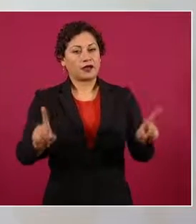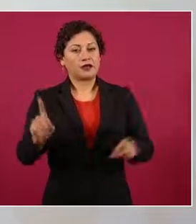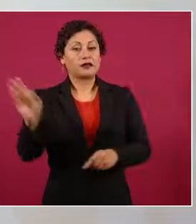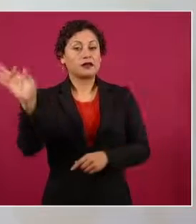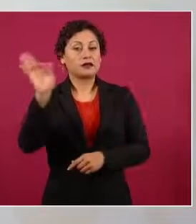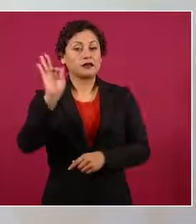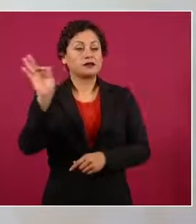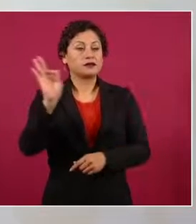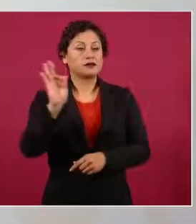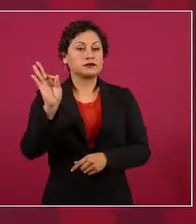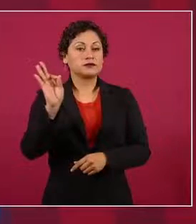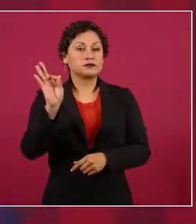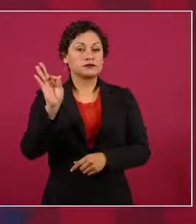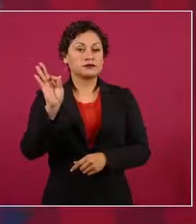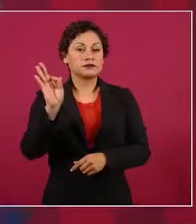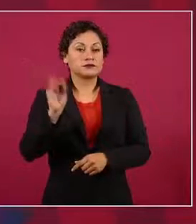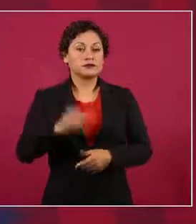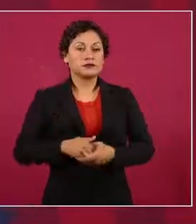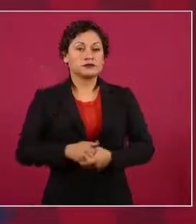es